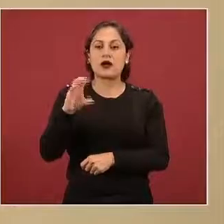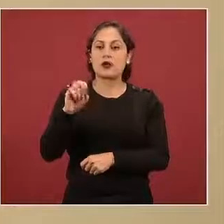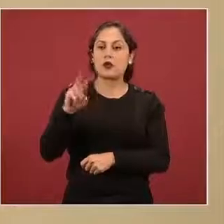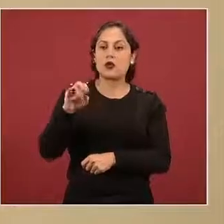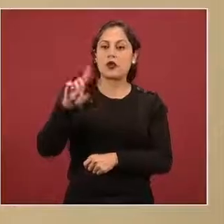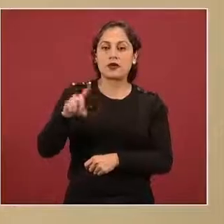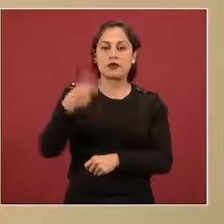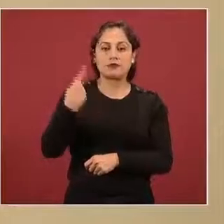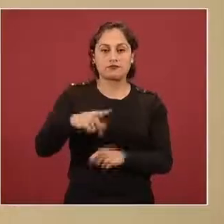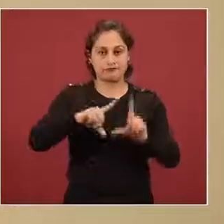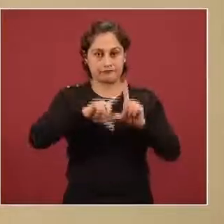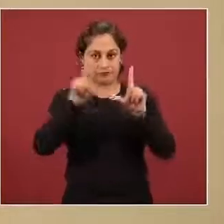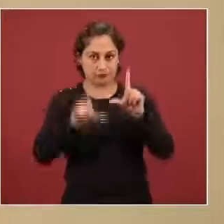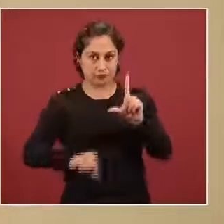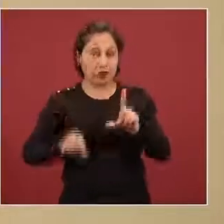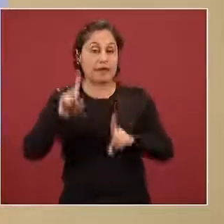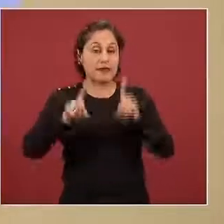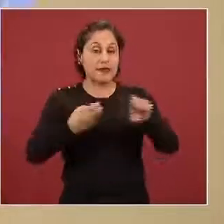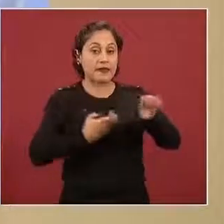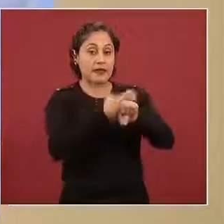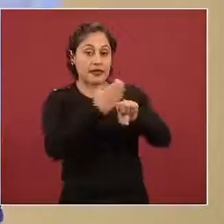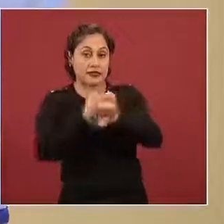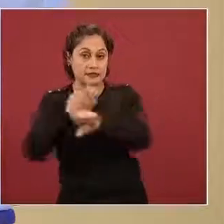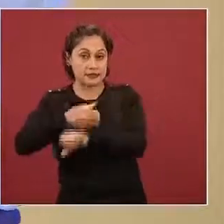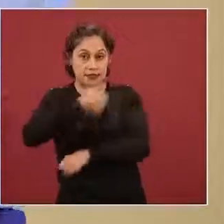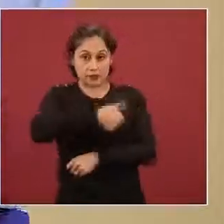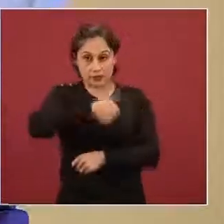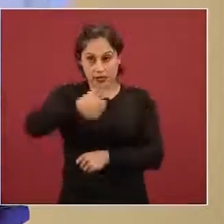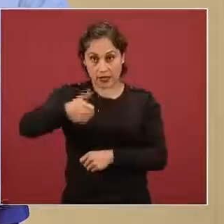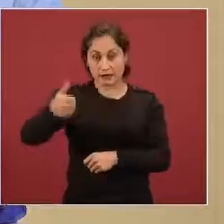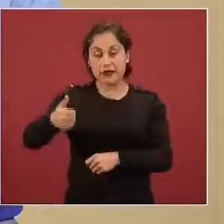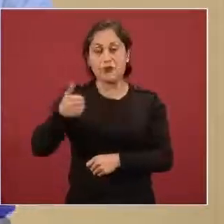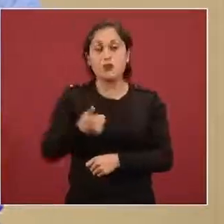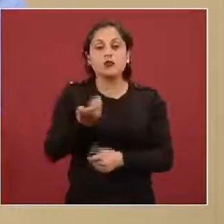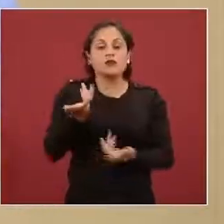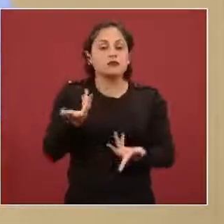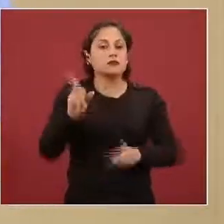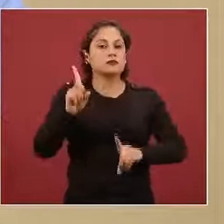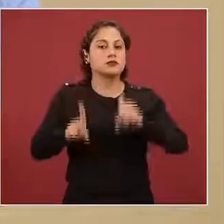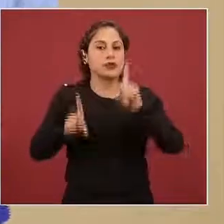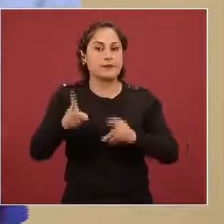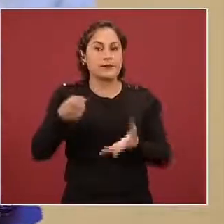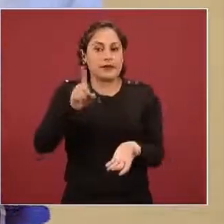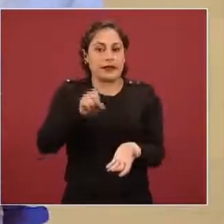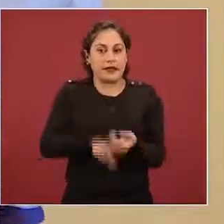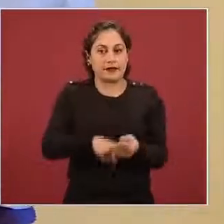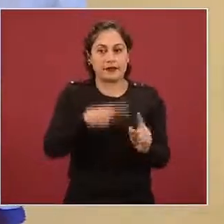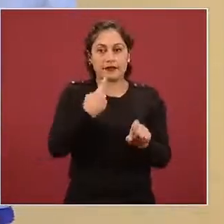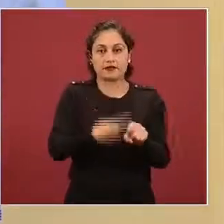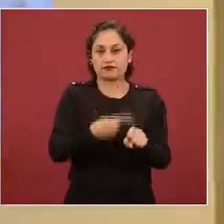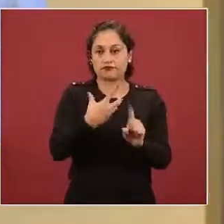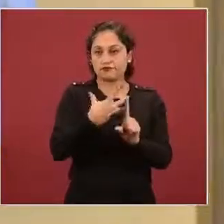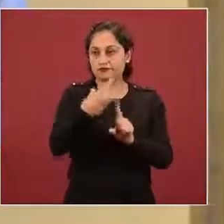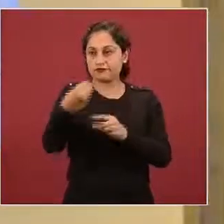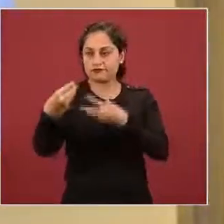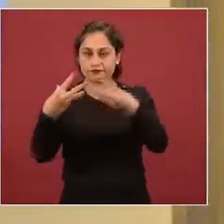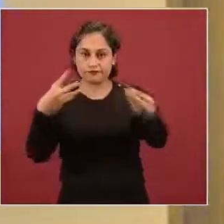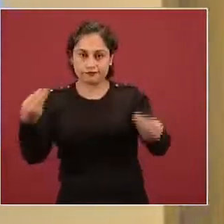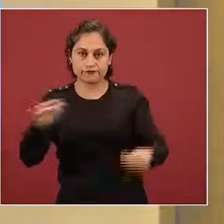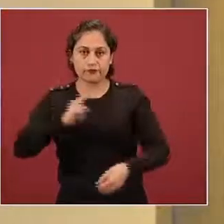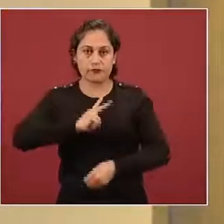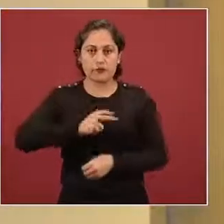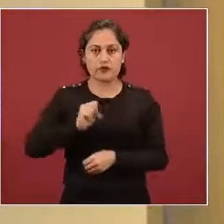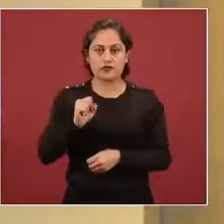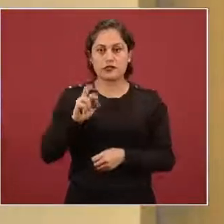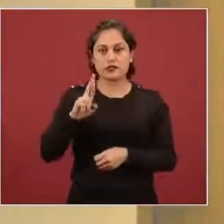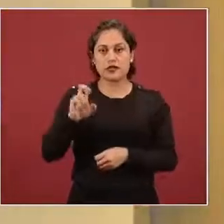en cada una de las entidades federativas cuál es el riesgo estimado de que existan contagios por el virus SARS-CoV-2 causante de esta enfermedad